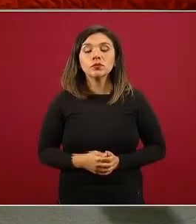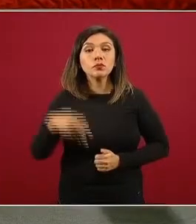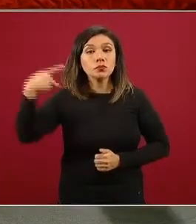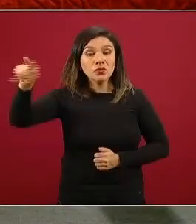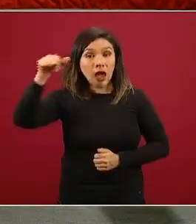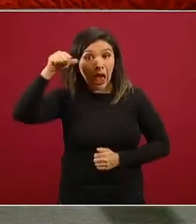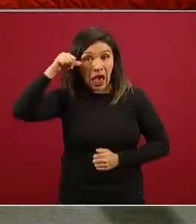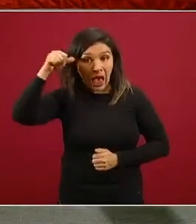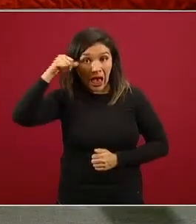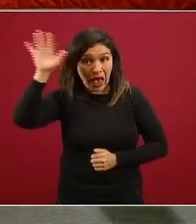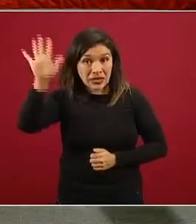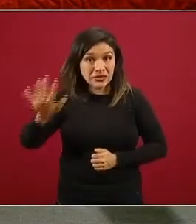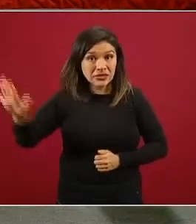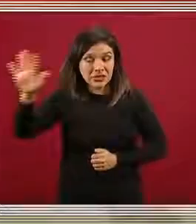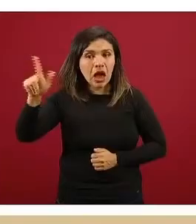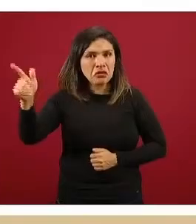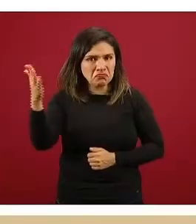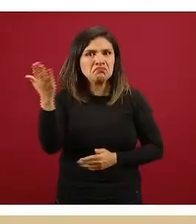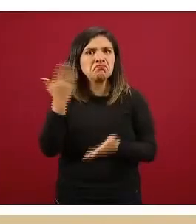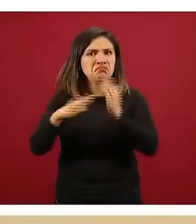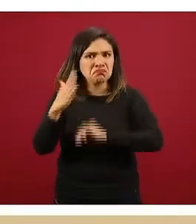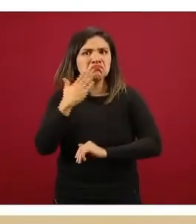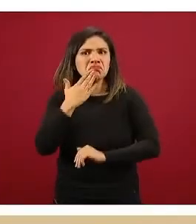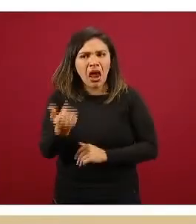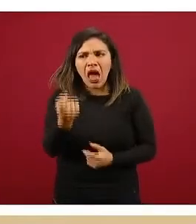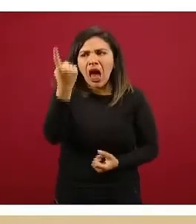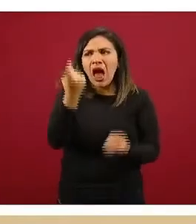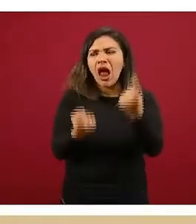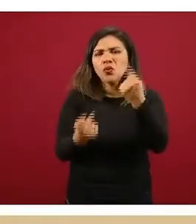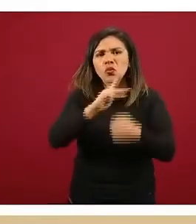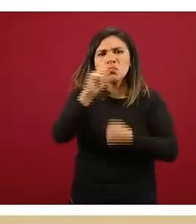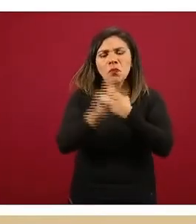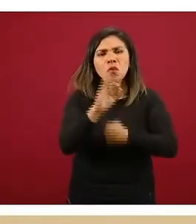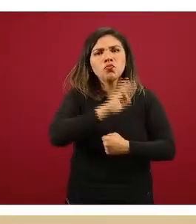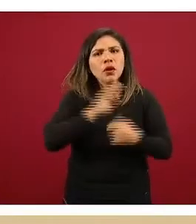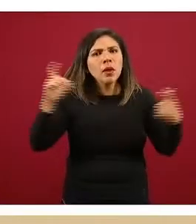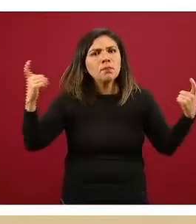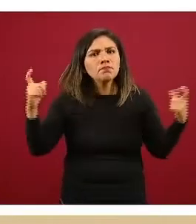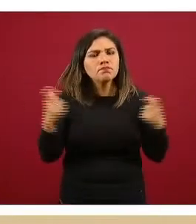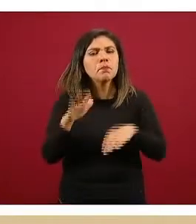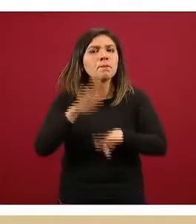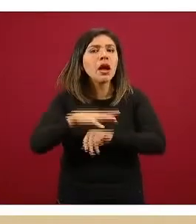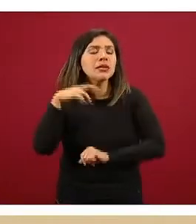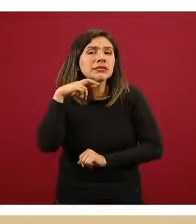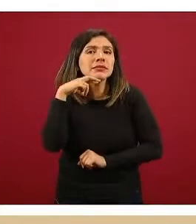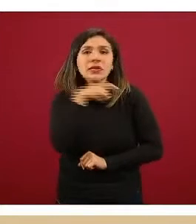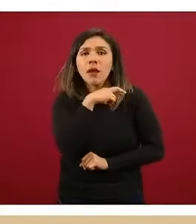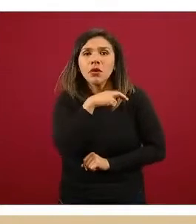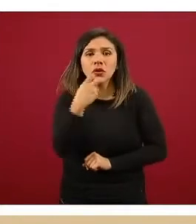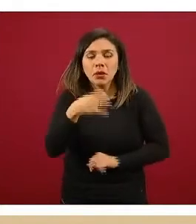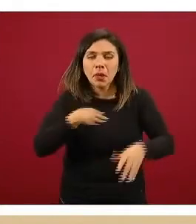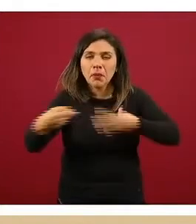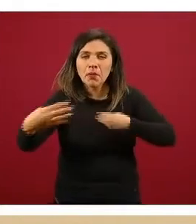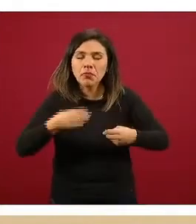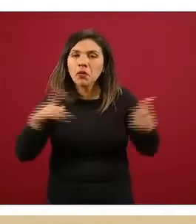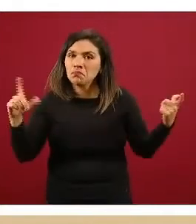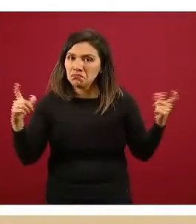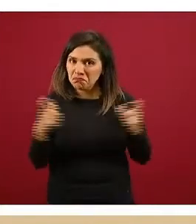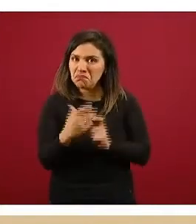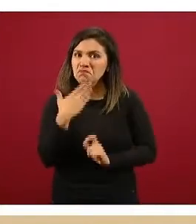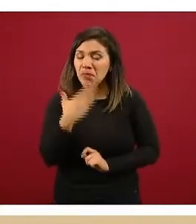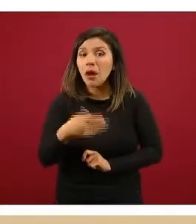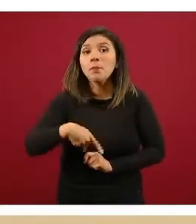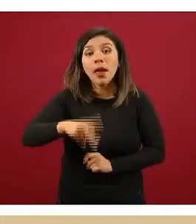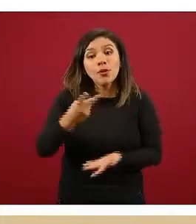de Asia tuvieron éxito algunos países en lograr reducir de manera más rápida la epidemia, pero